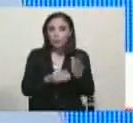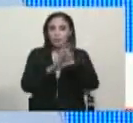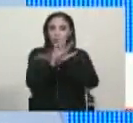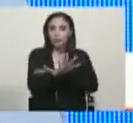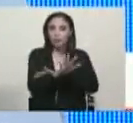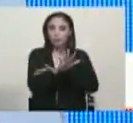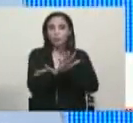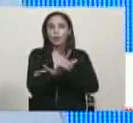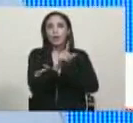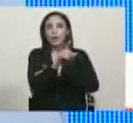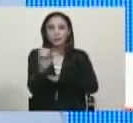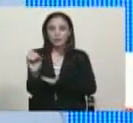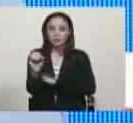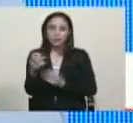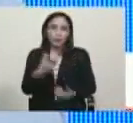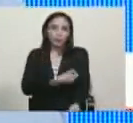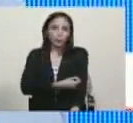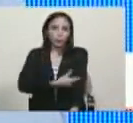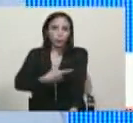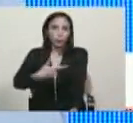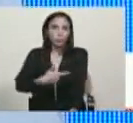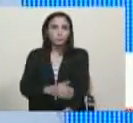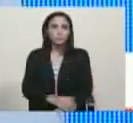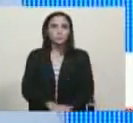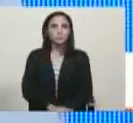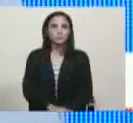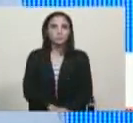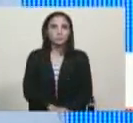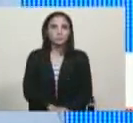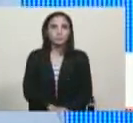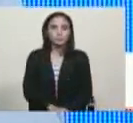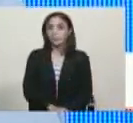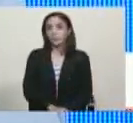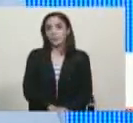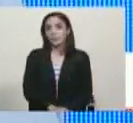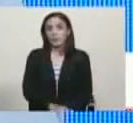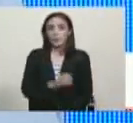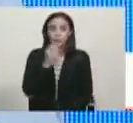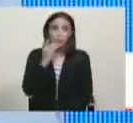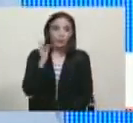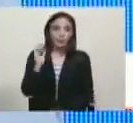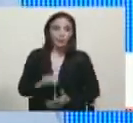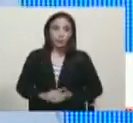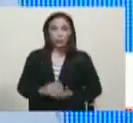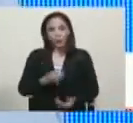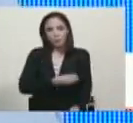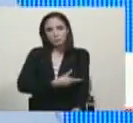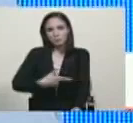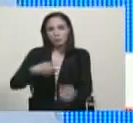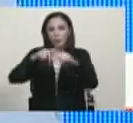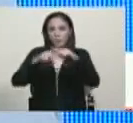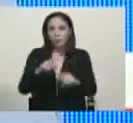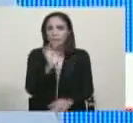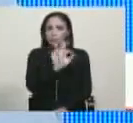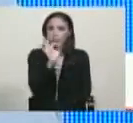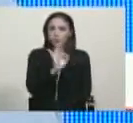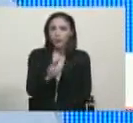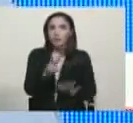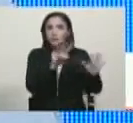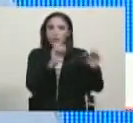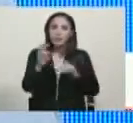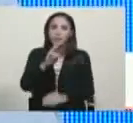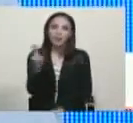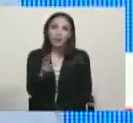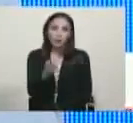550.786.510 exámenes. Si cada examen le colocamos un promedio de 70 euros,